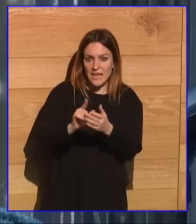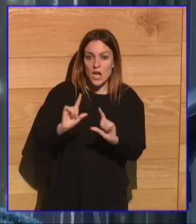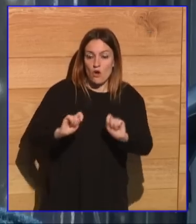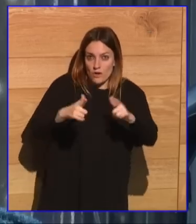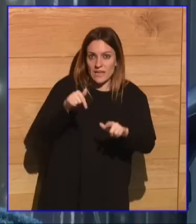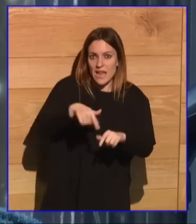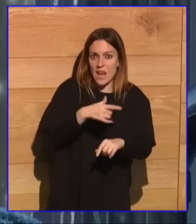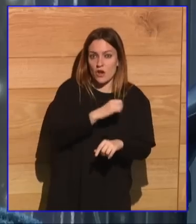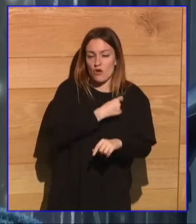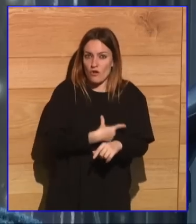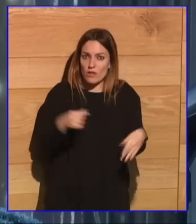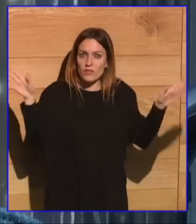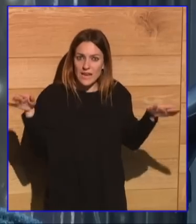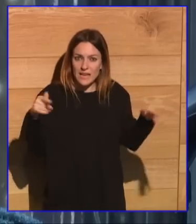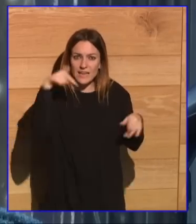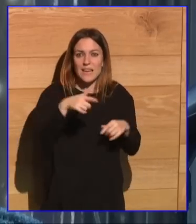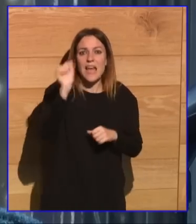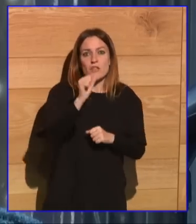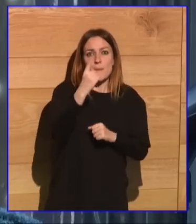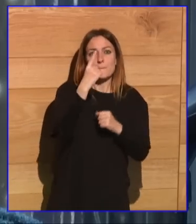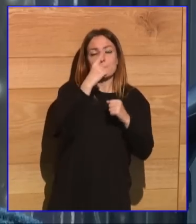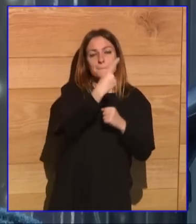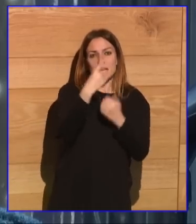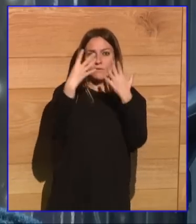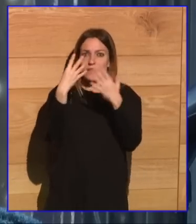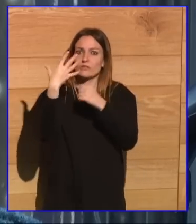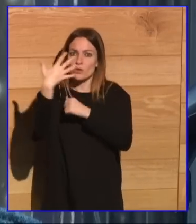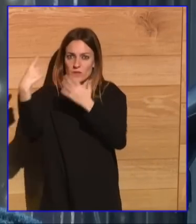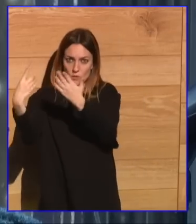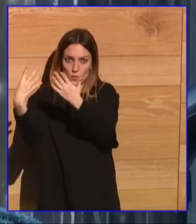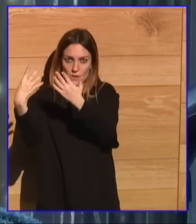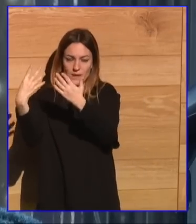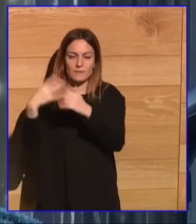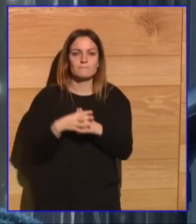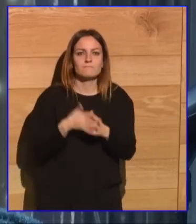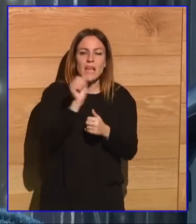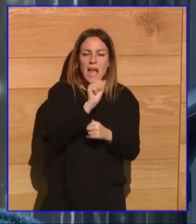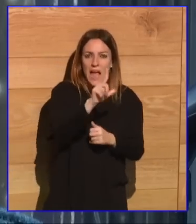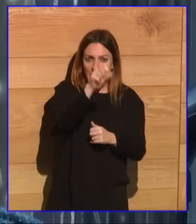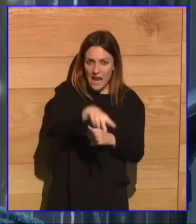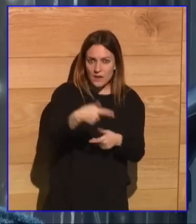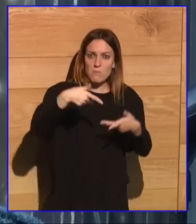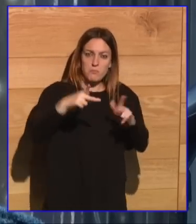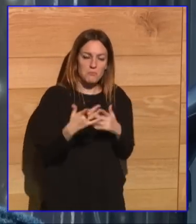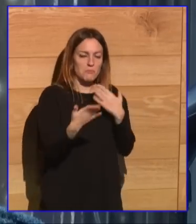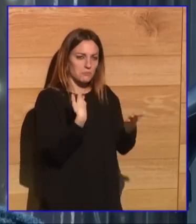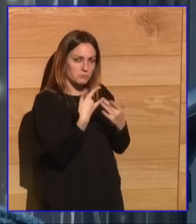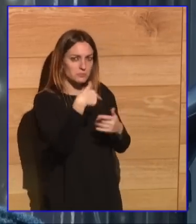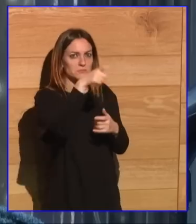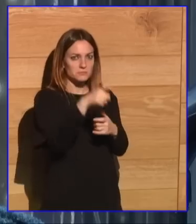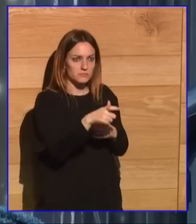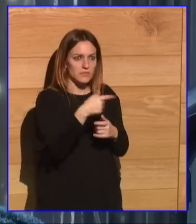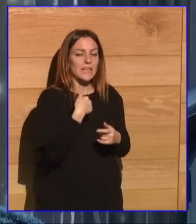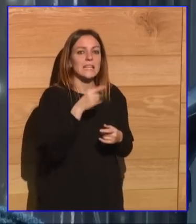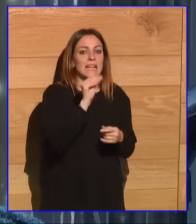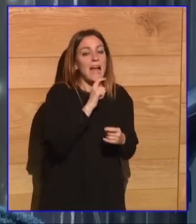ángel transcurría en 1959. Y cuando Alan Parker se sentó con el señor, le dijo, a ver, te voy a cambiar